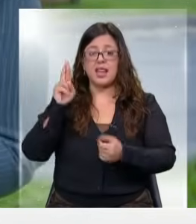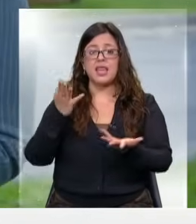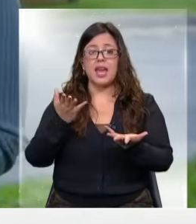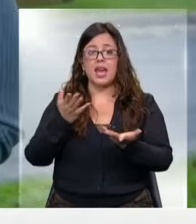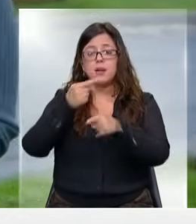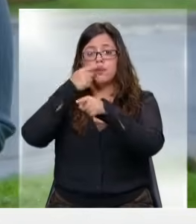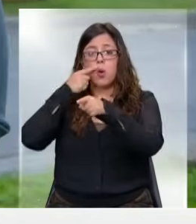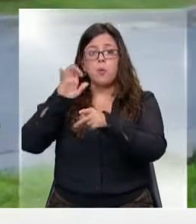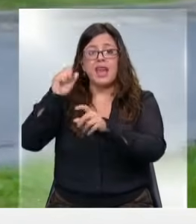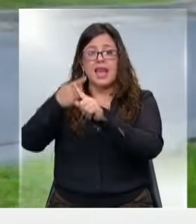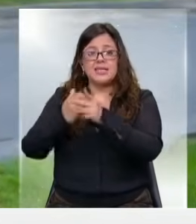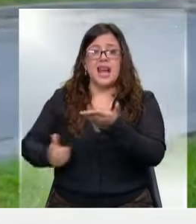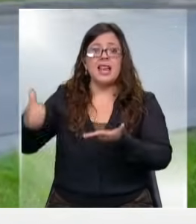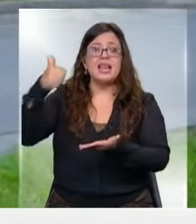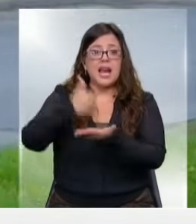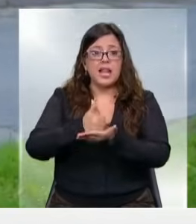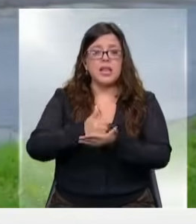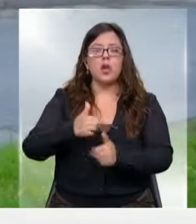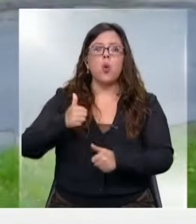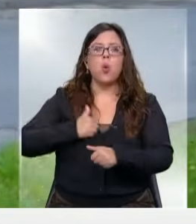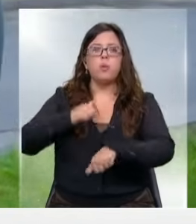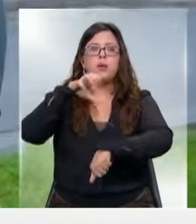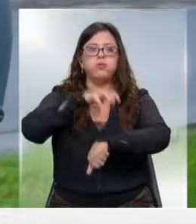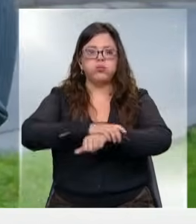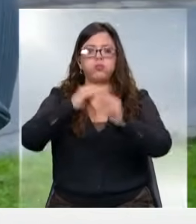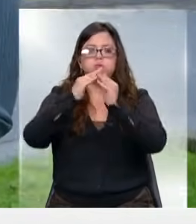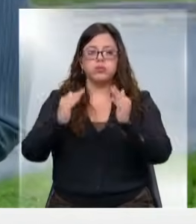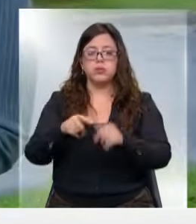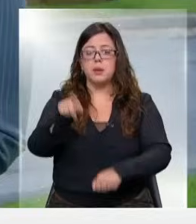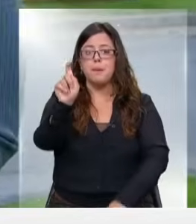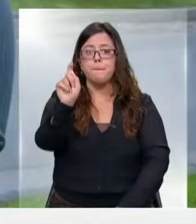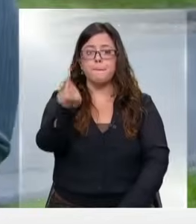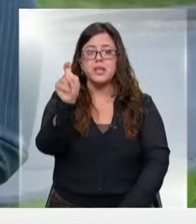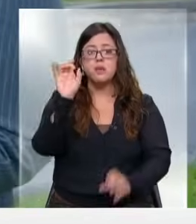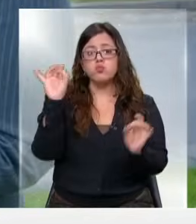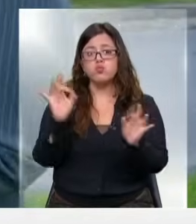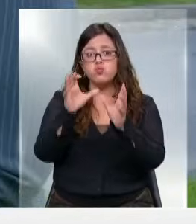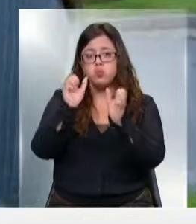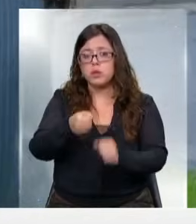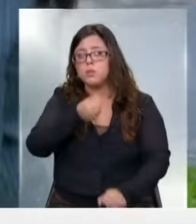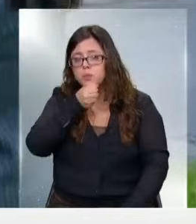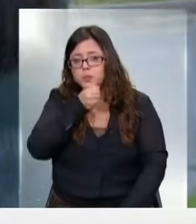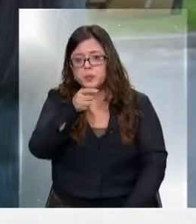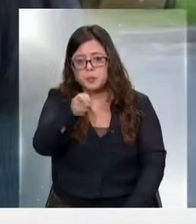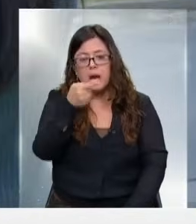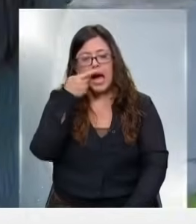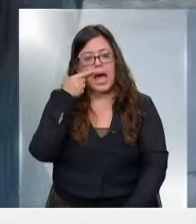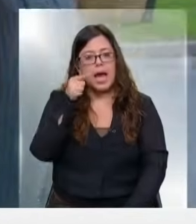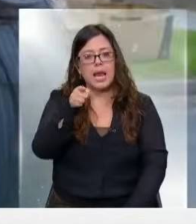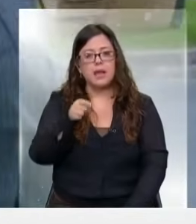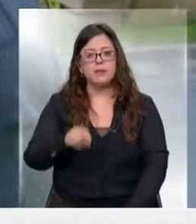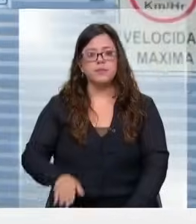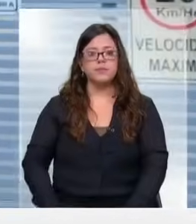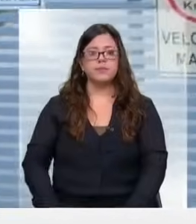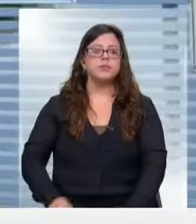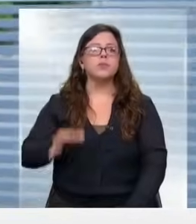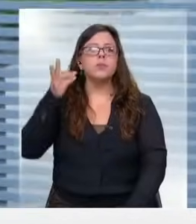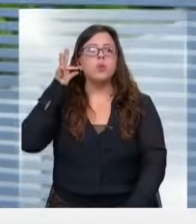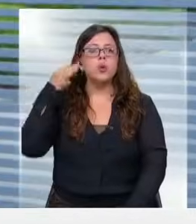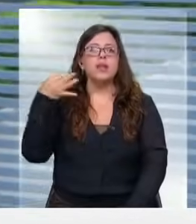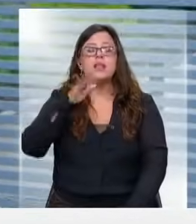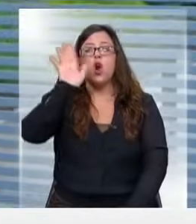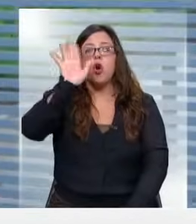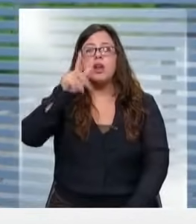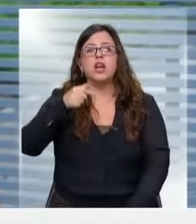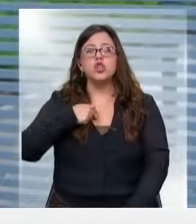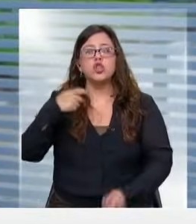Ángel Aguilera está cumpliendo su arresto domiciliario. Así que vamos a ir a tocar el timbre para ver si podemos dar con él. Hola, estoy tratando de ubicar